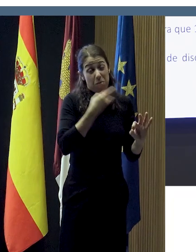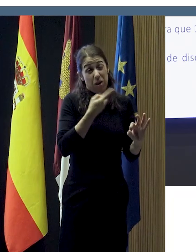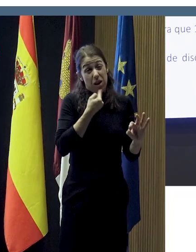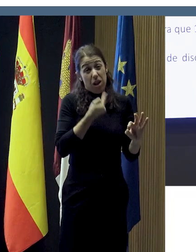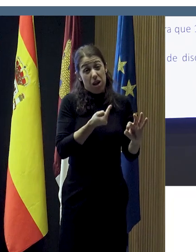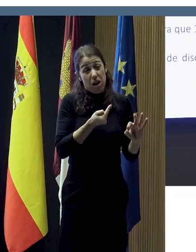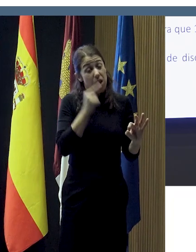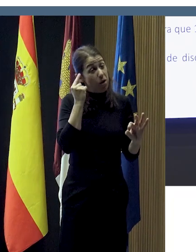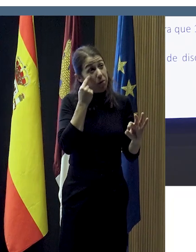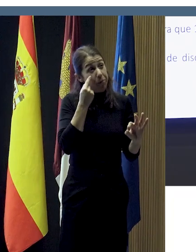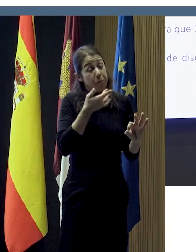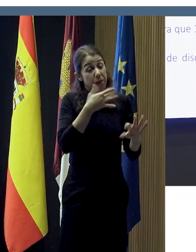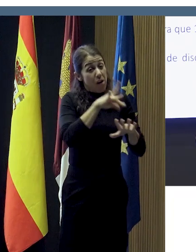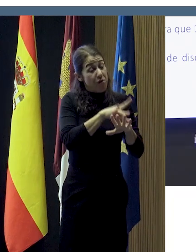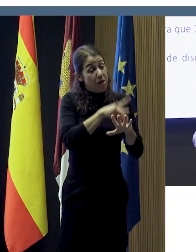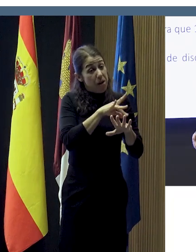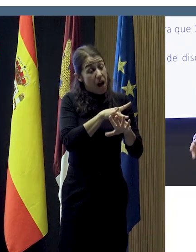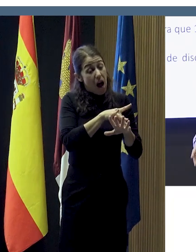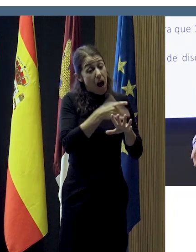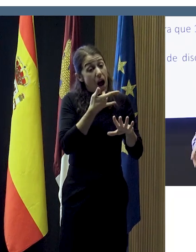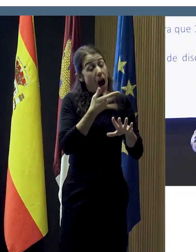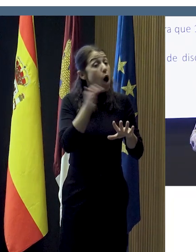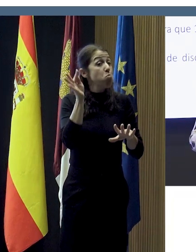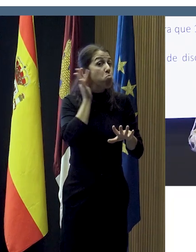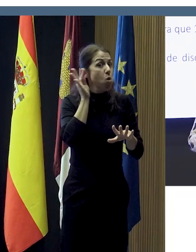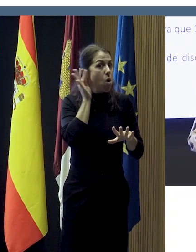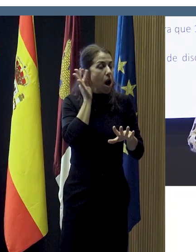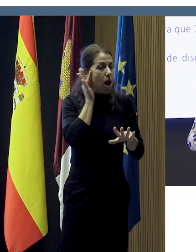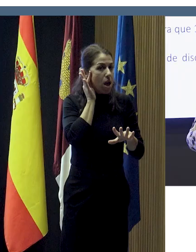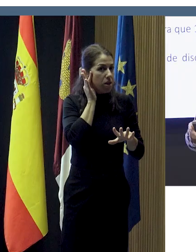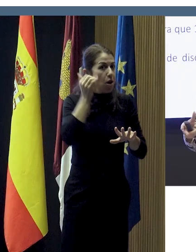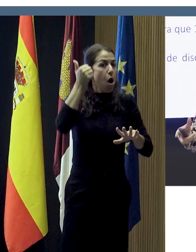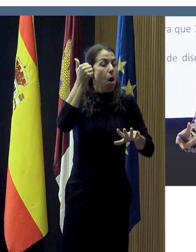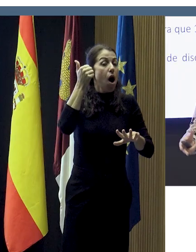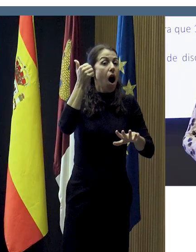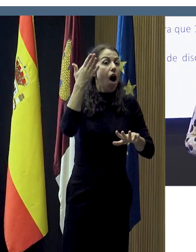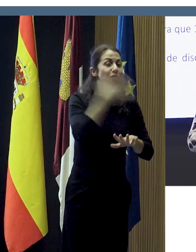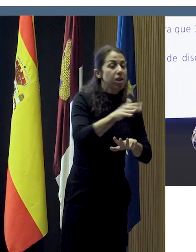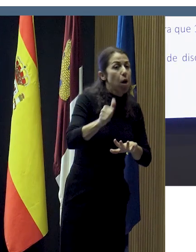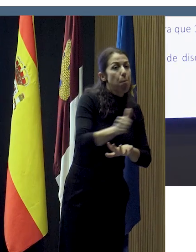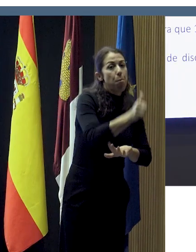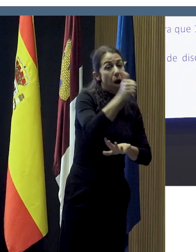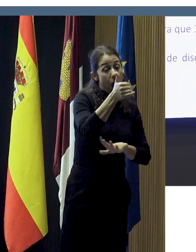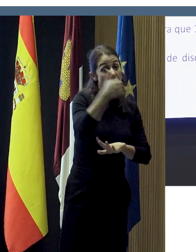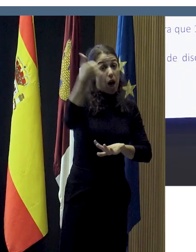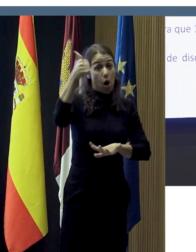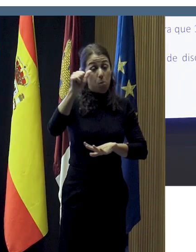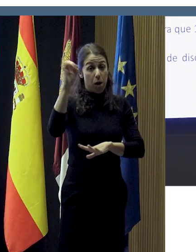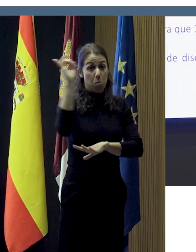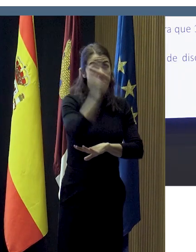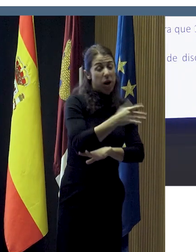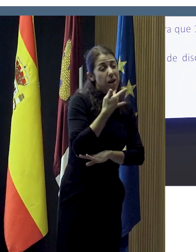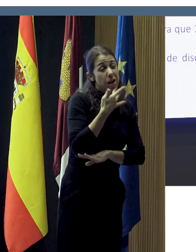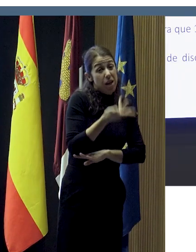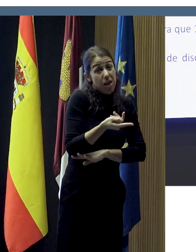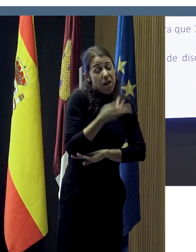también tener en cuenta que esta enfermedad afecta mucho más a las mujeres que a los hombres. No se sabe por qué, pero sí afecta más, tiene